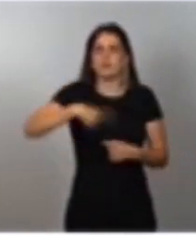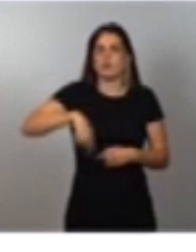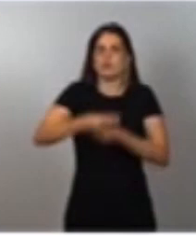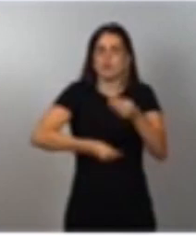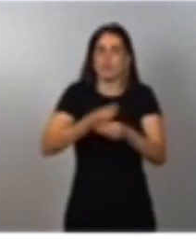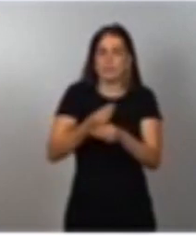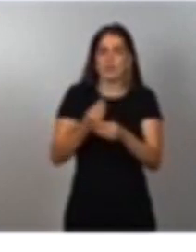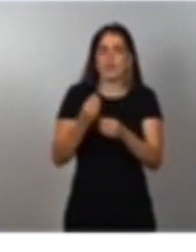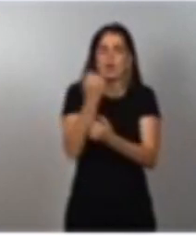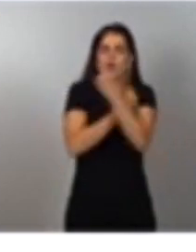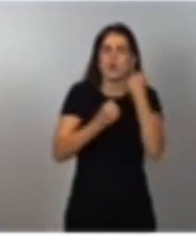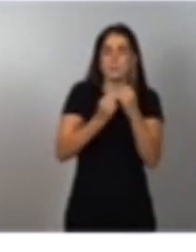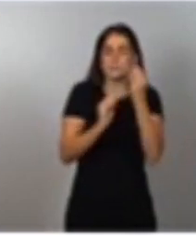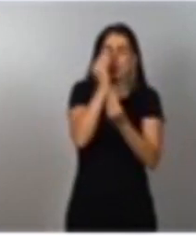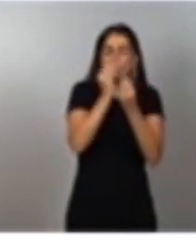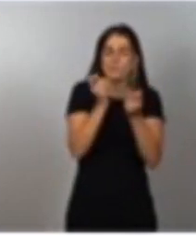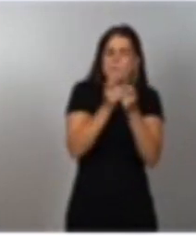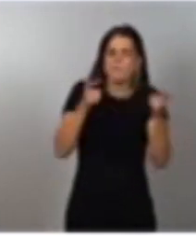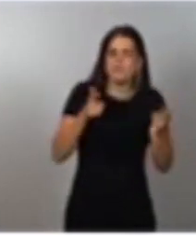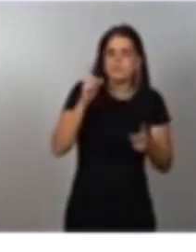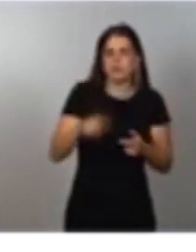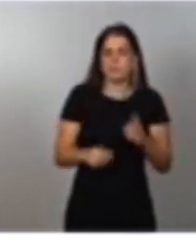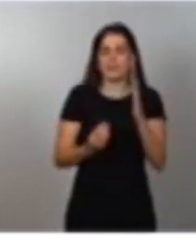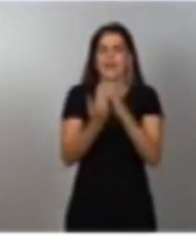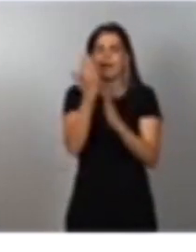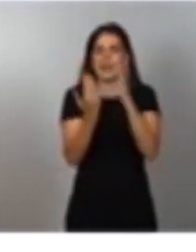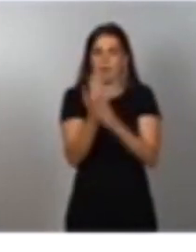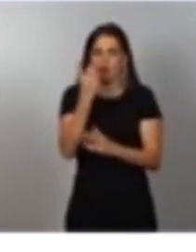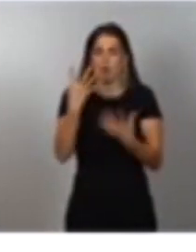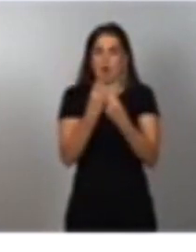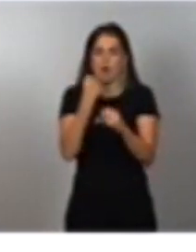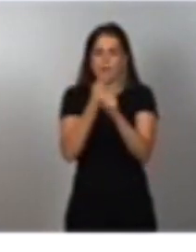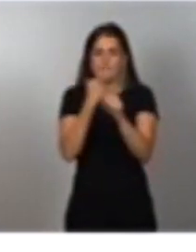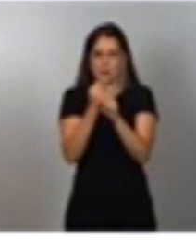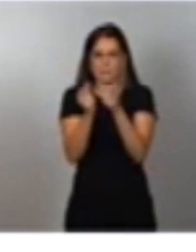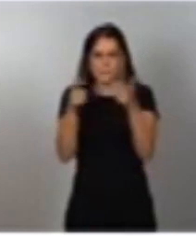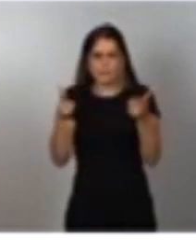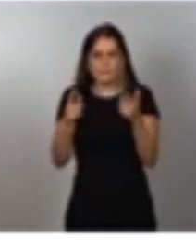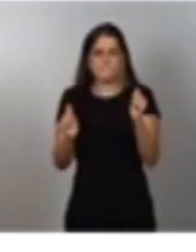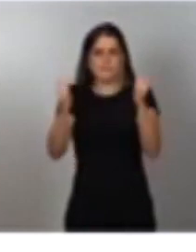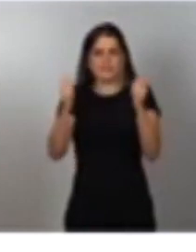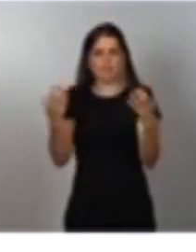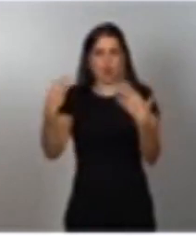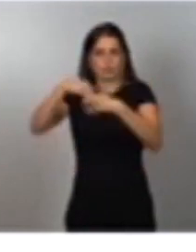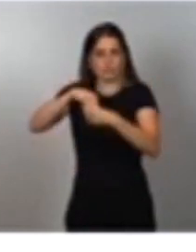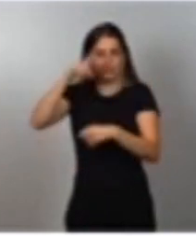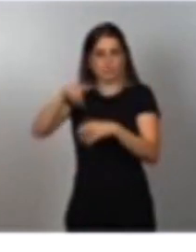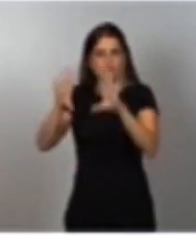productivas, más generadoras de empleo, más inclusivas, más feministas, más digitales, más verdes,